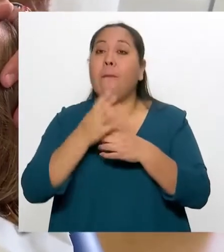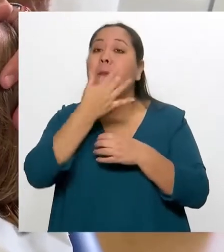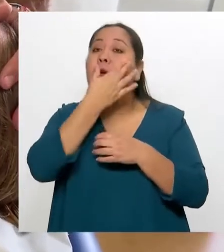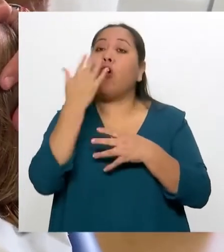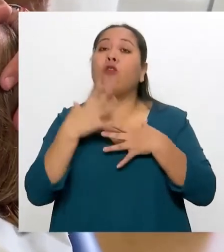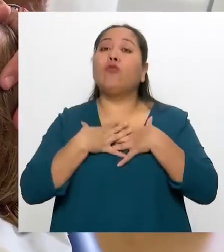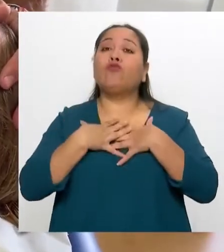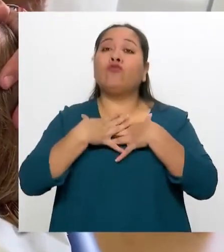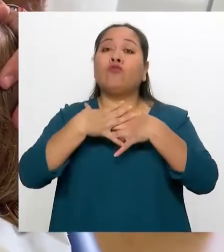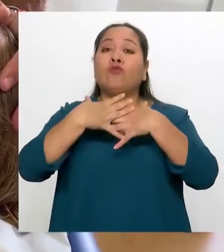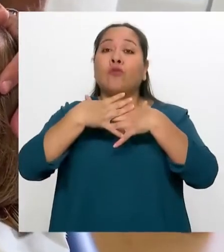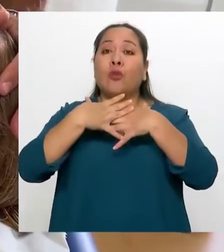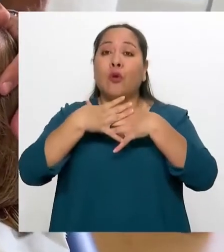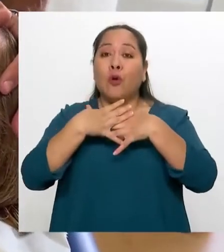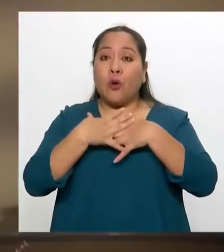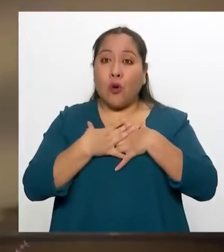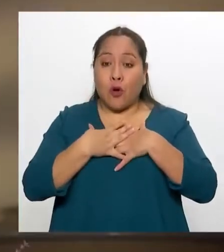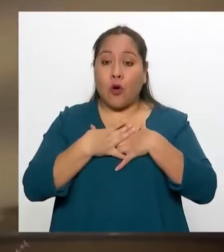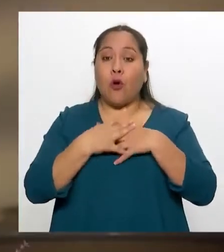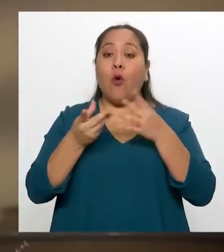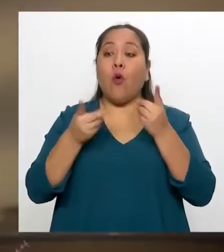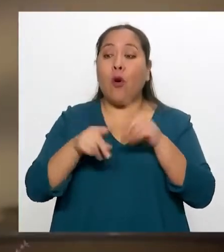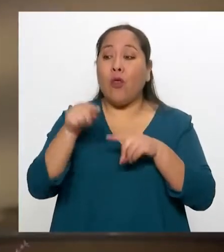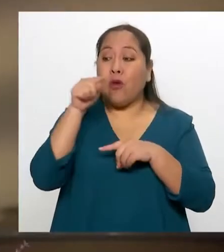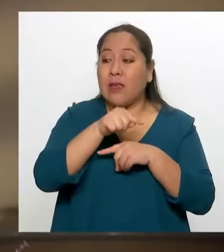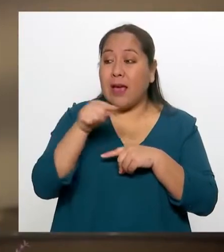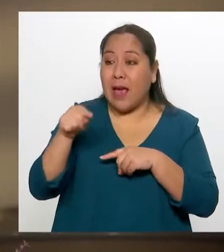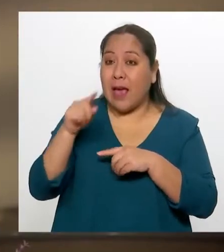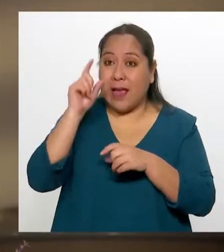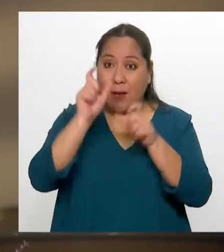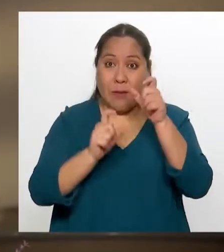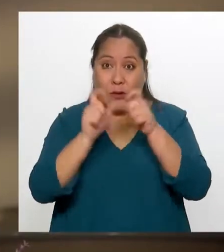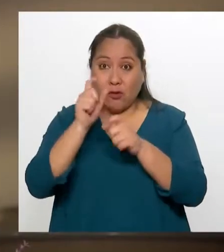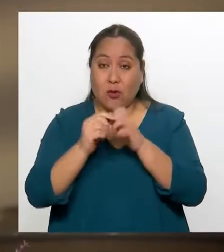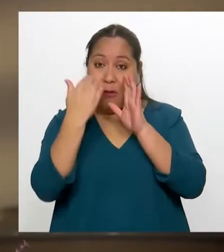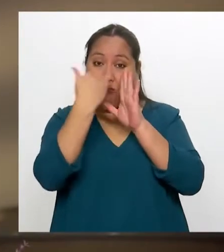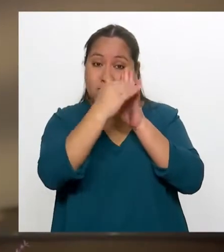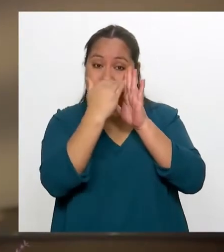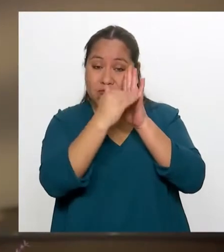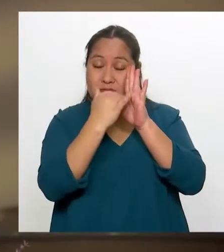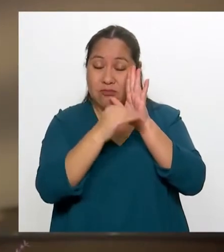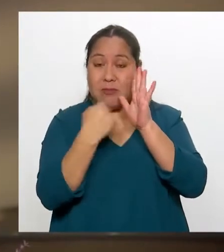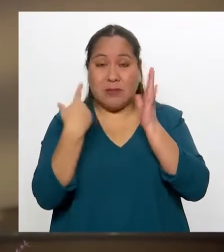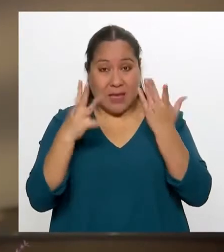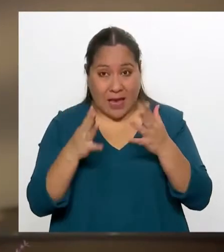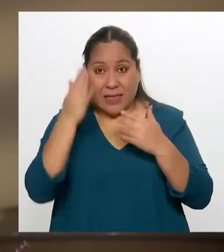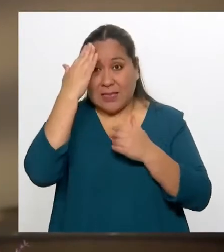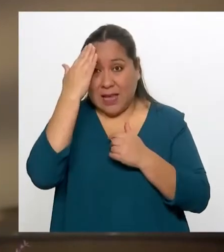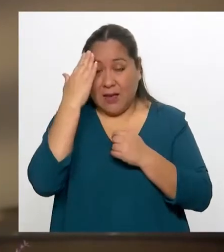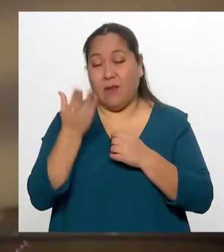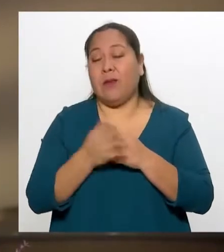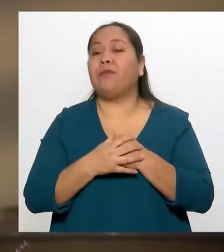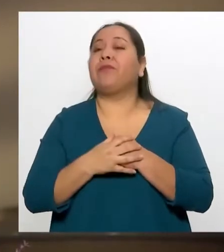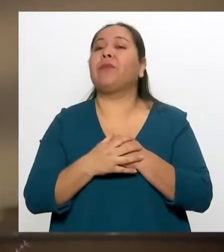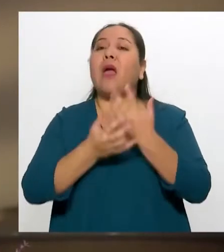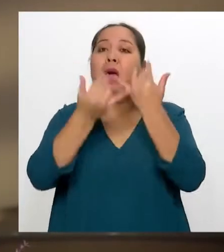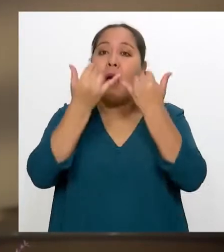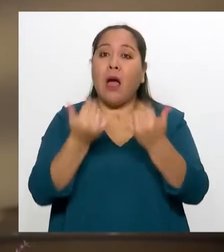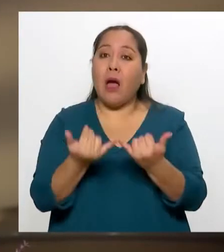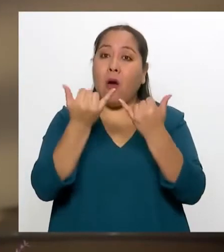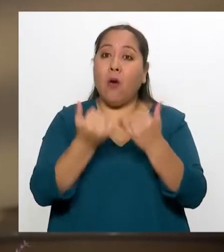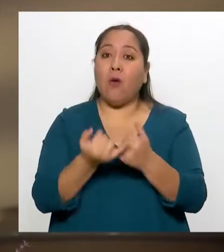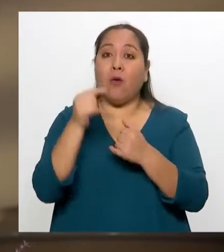es cuando los pacientes ya tienen los síntomas, la manifestación, el diagnóstico en sí, ¿no?